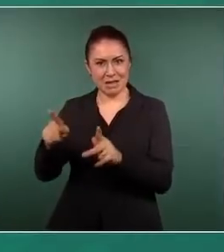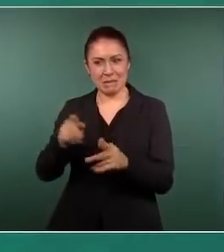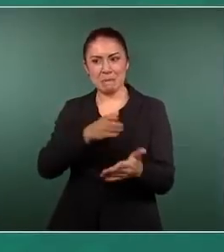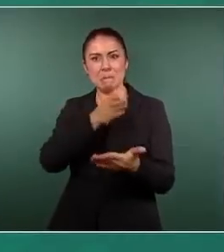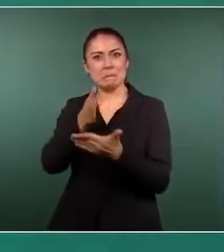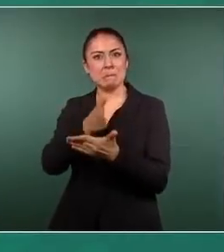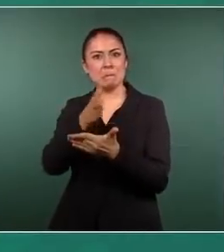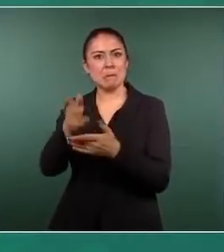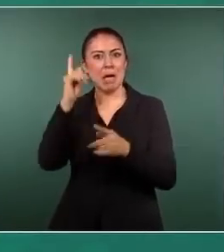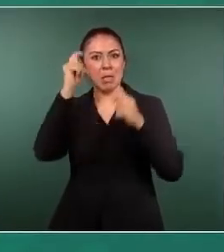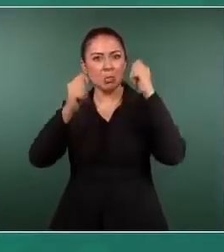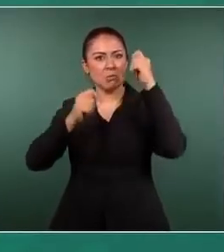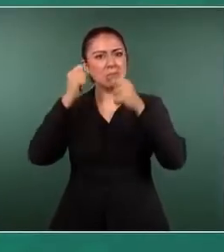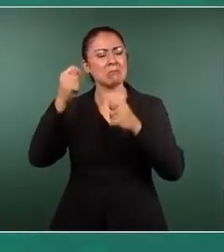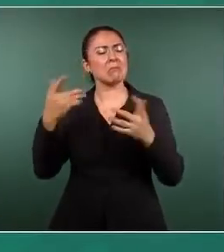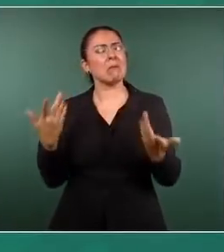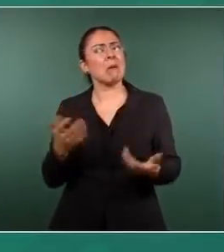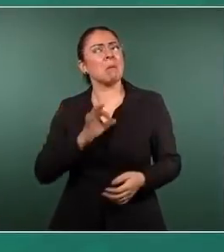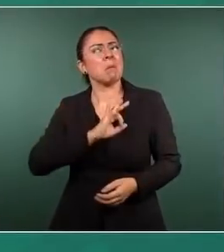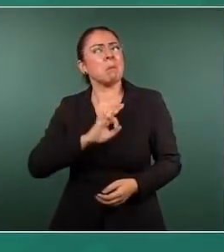pueda venir